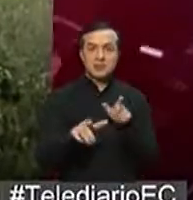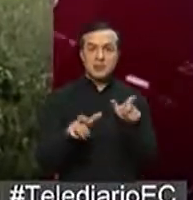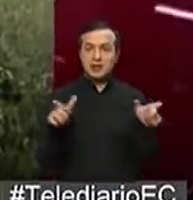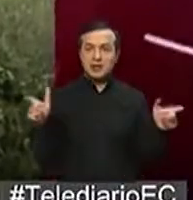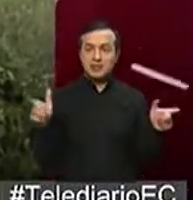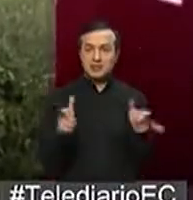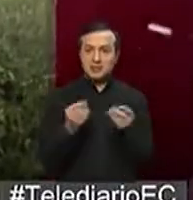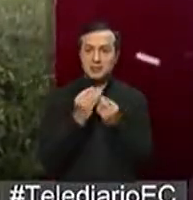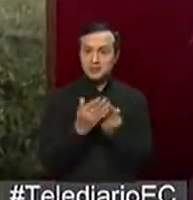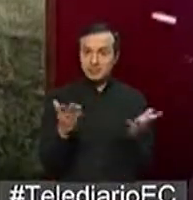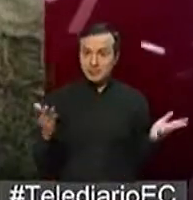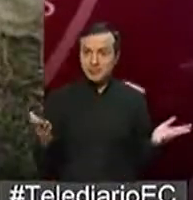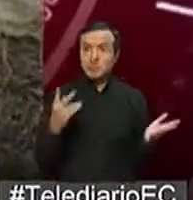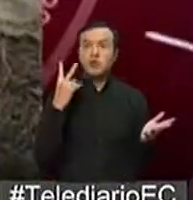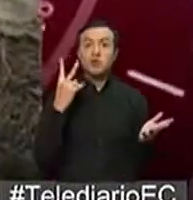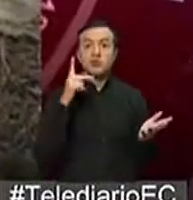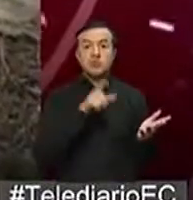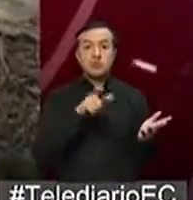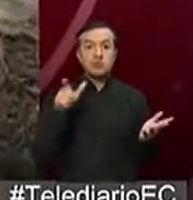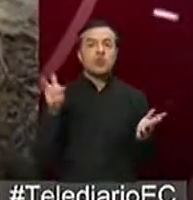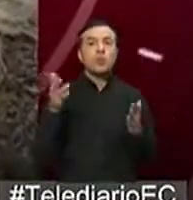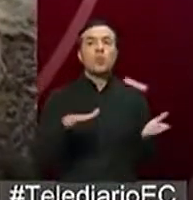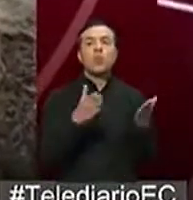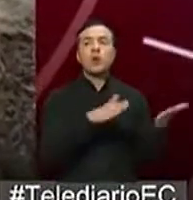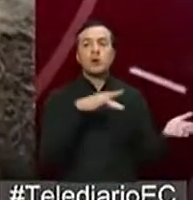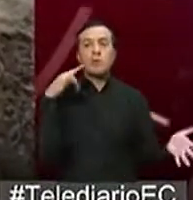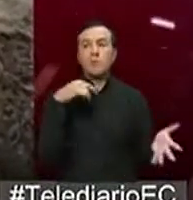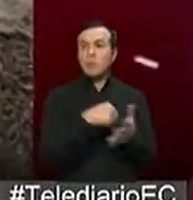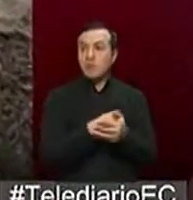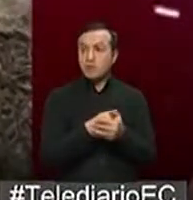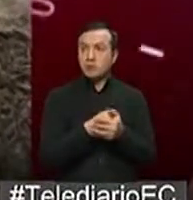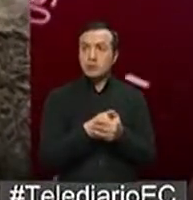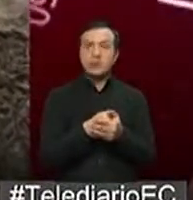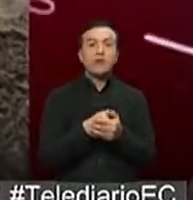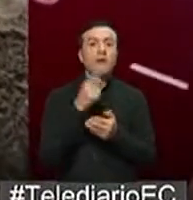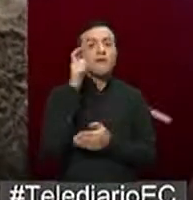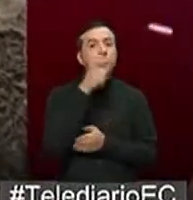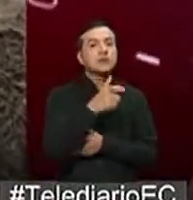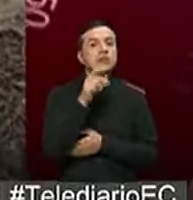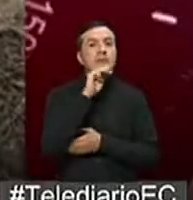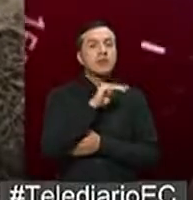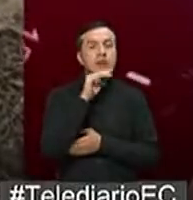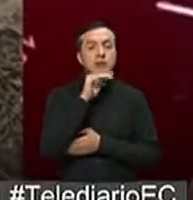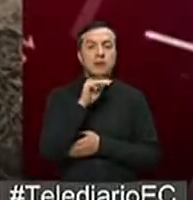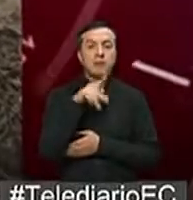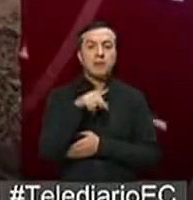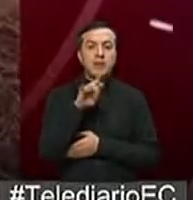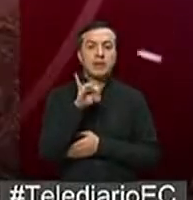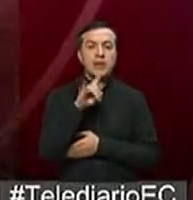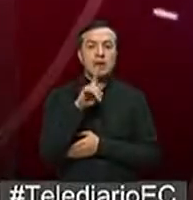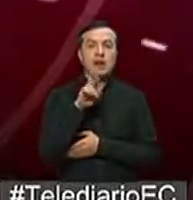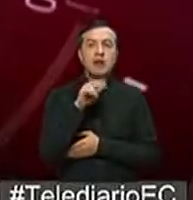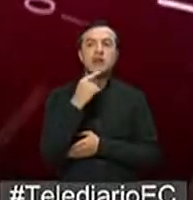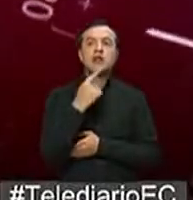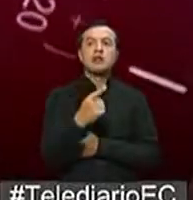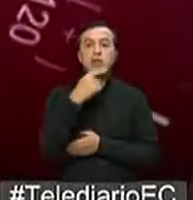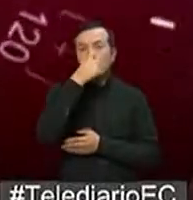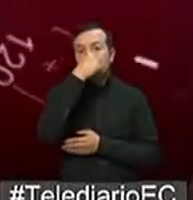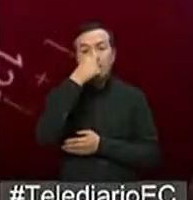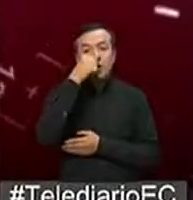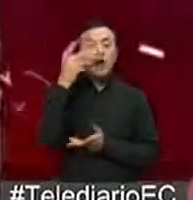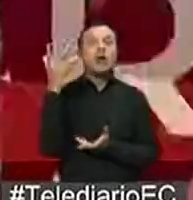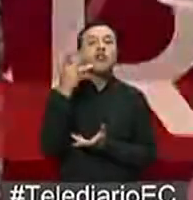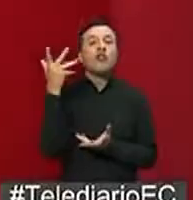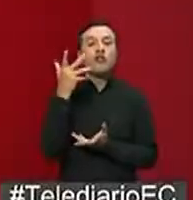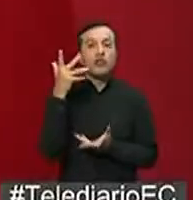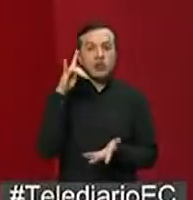Manabí. Los dos tripulantes fallecieron. El fiscal de turno de Manta, Carlos Piedra, confirmó que se halló droga en la